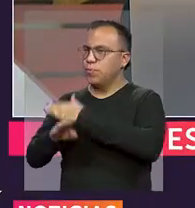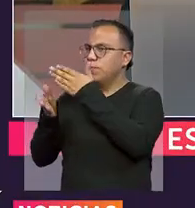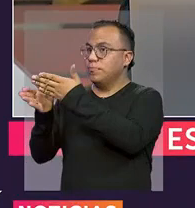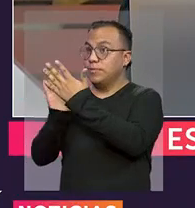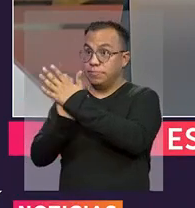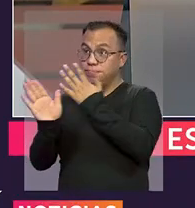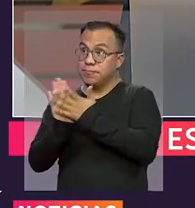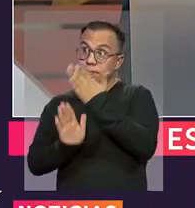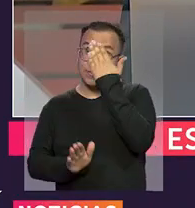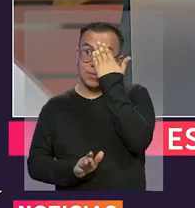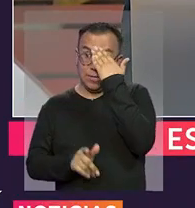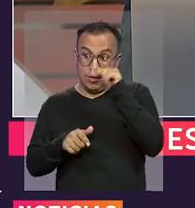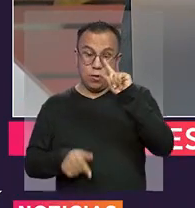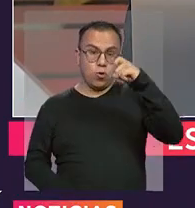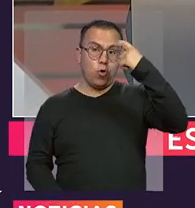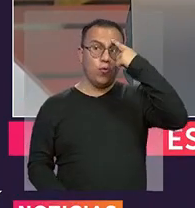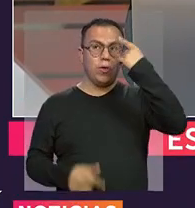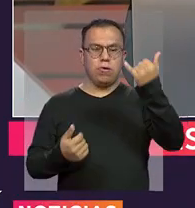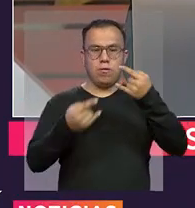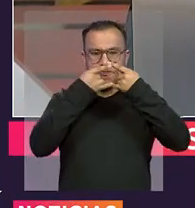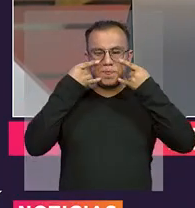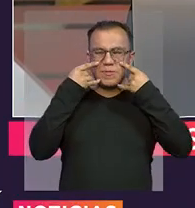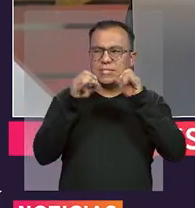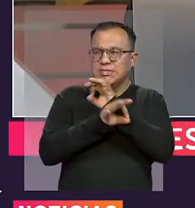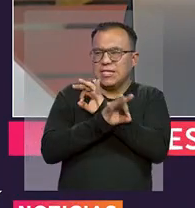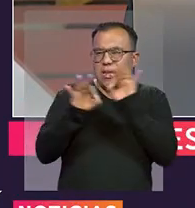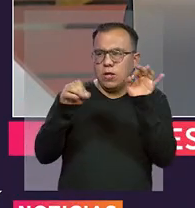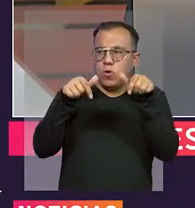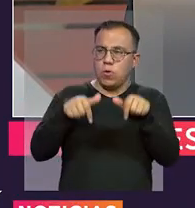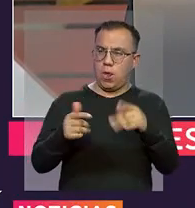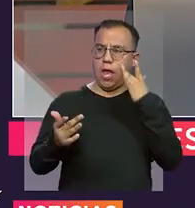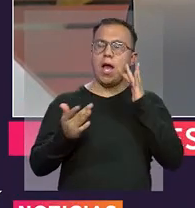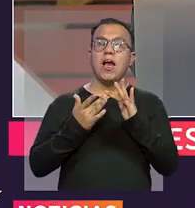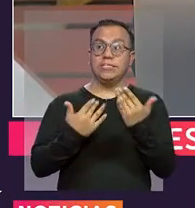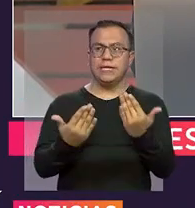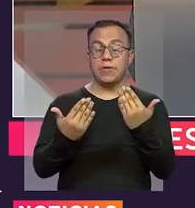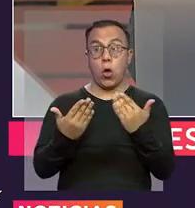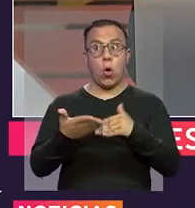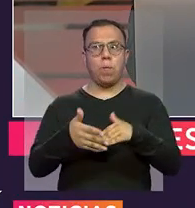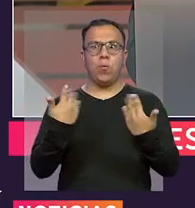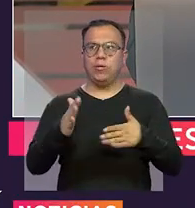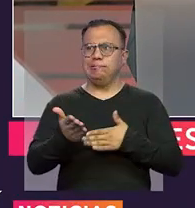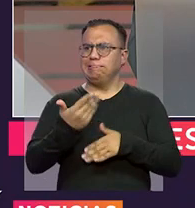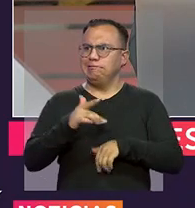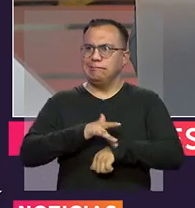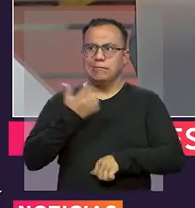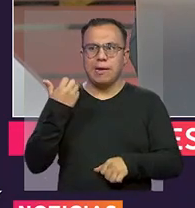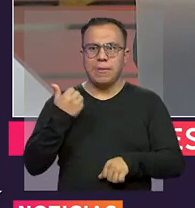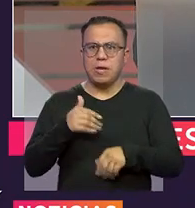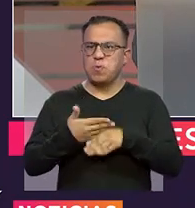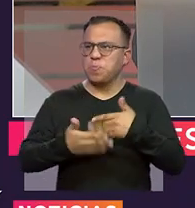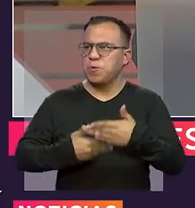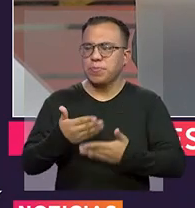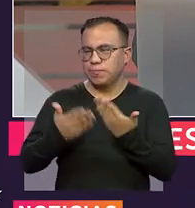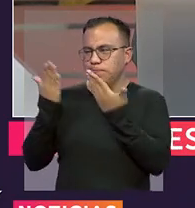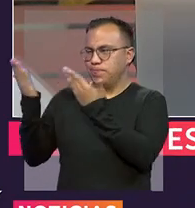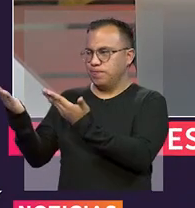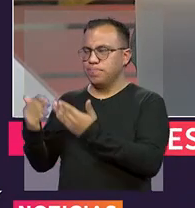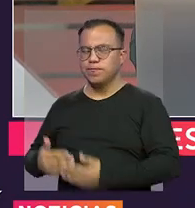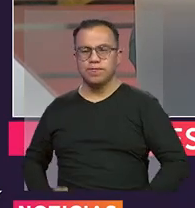saber si la decisión del gobierno frente a la utilización del tapabocas es conveniente o prematura frente a la prevalencia de la enfermedad.